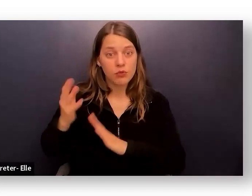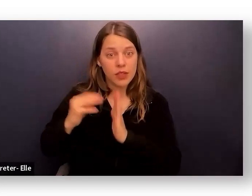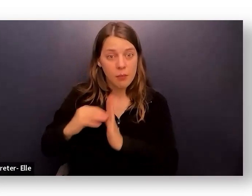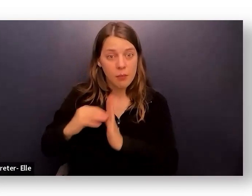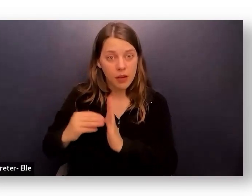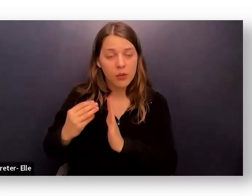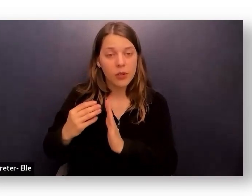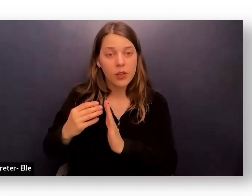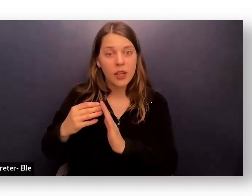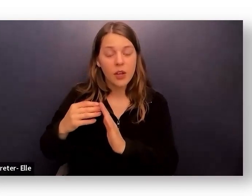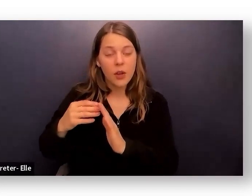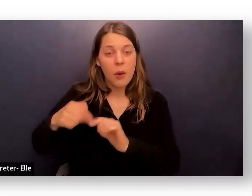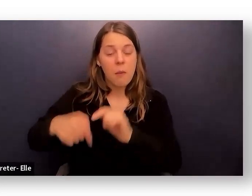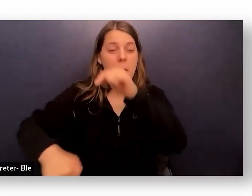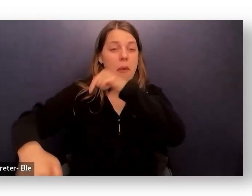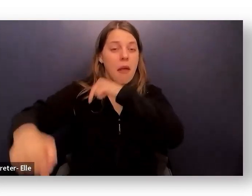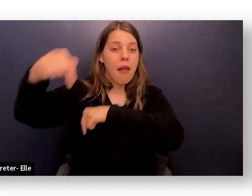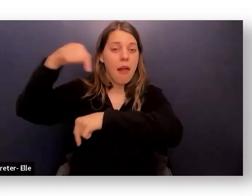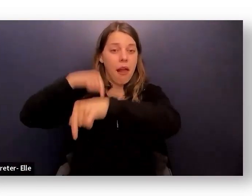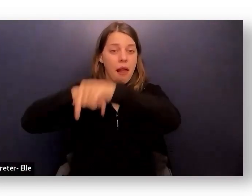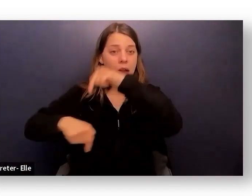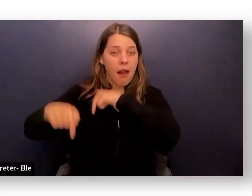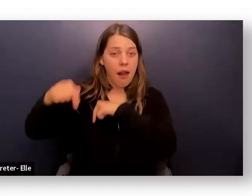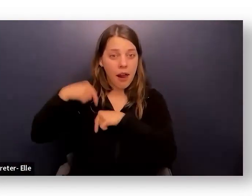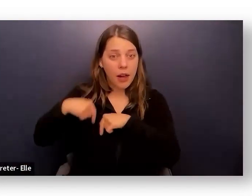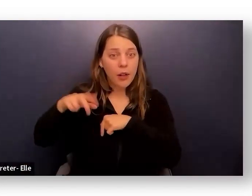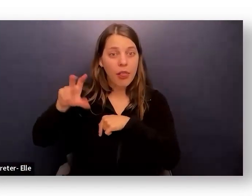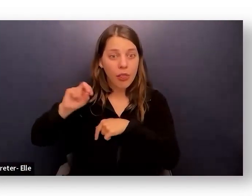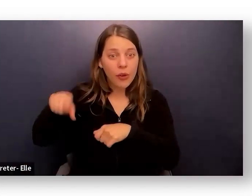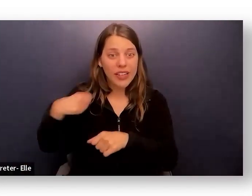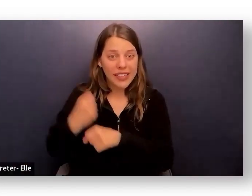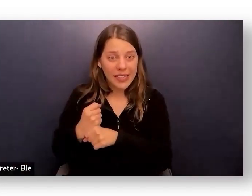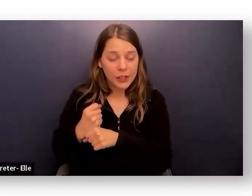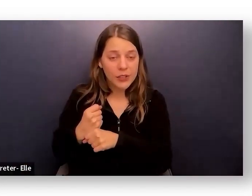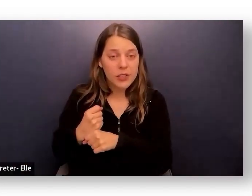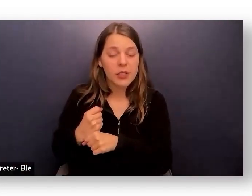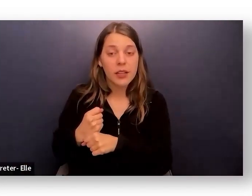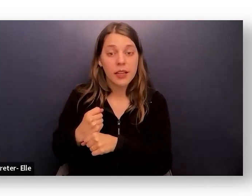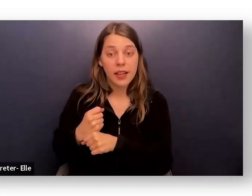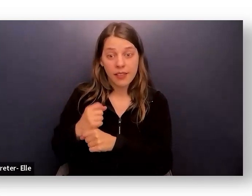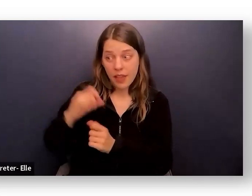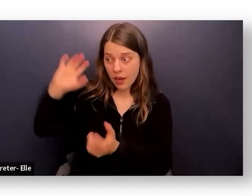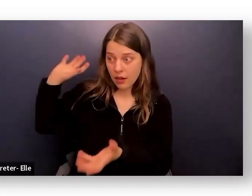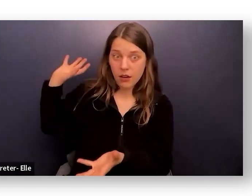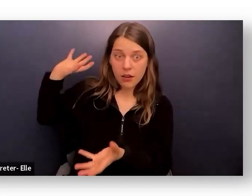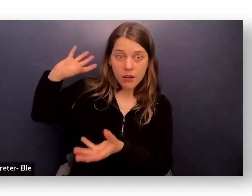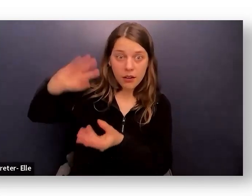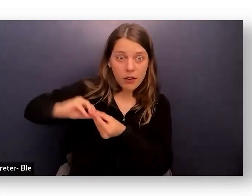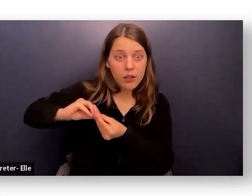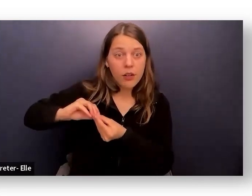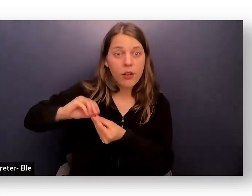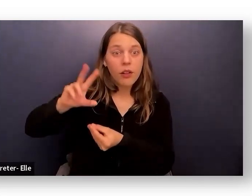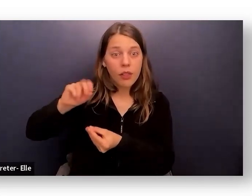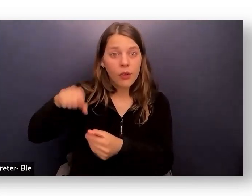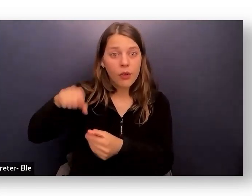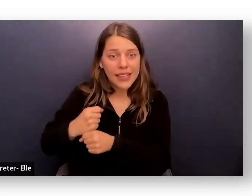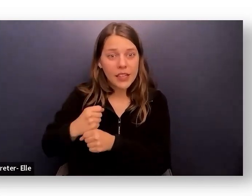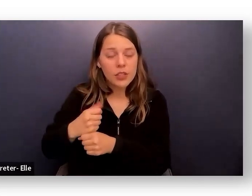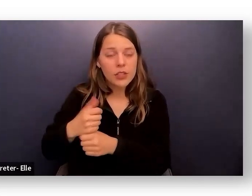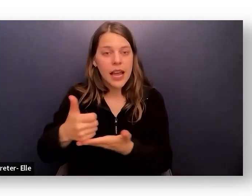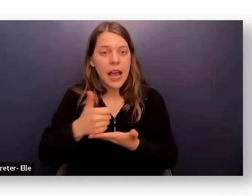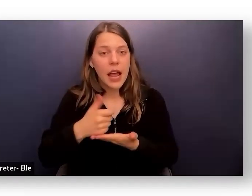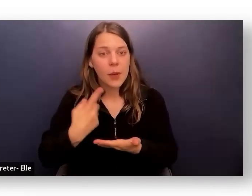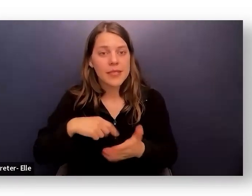de cómo era el clima y cómo puede ser en el futuro. Nosotros podemos mirar hacia atrás en un periodo de 30